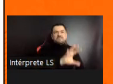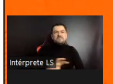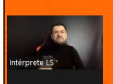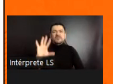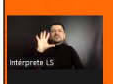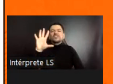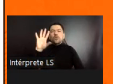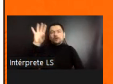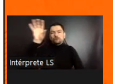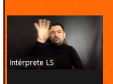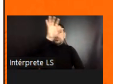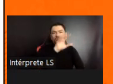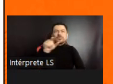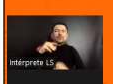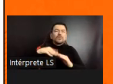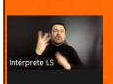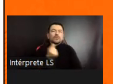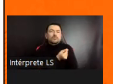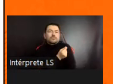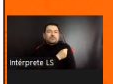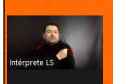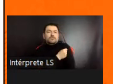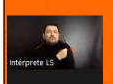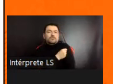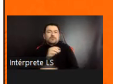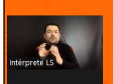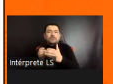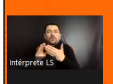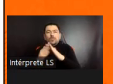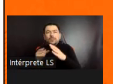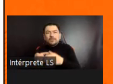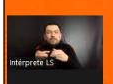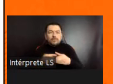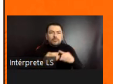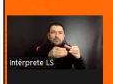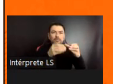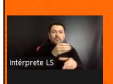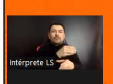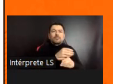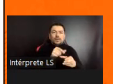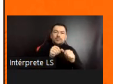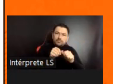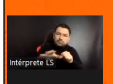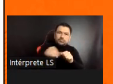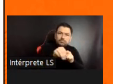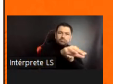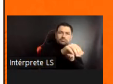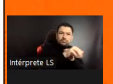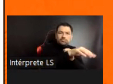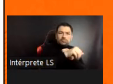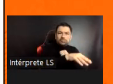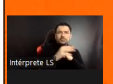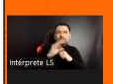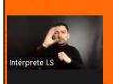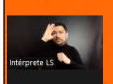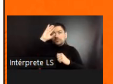en minorías étnicas. Tenemos muchas opiniones que nos dicen cómo distintos grupos